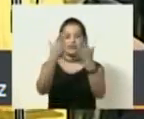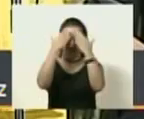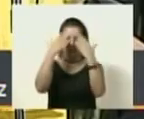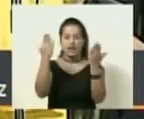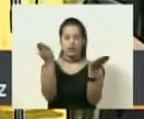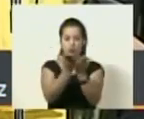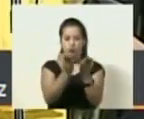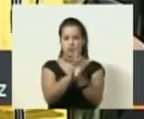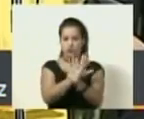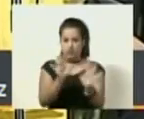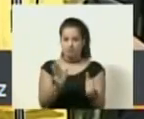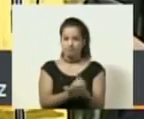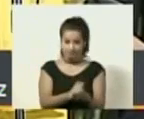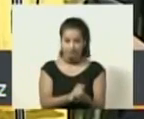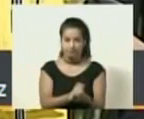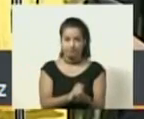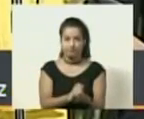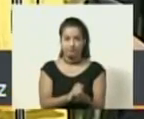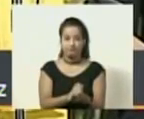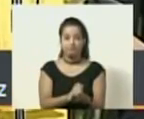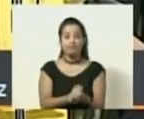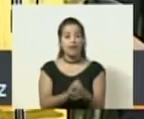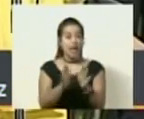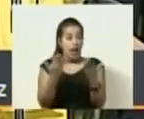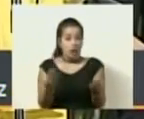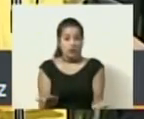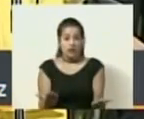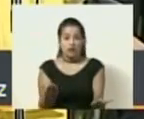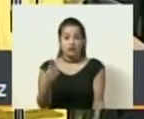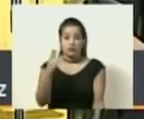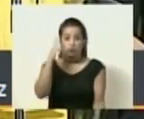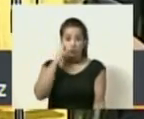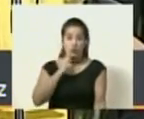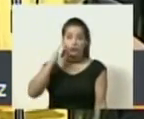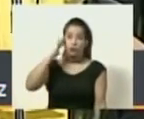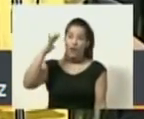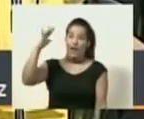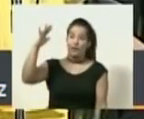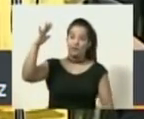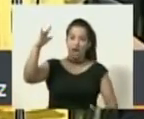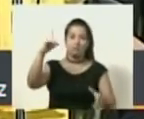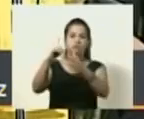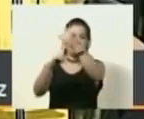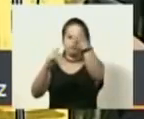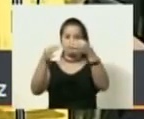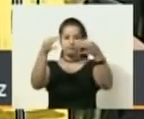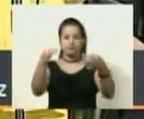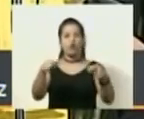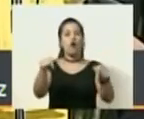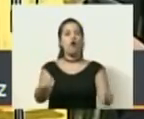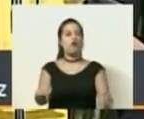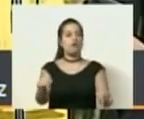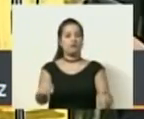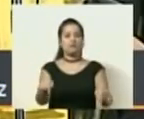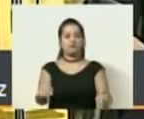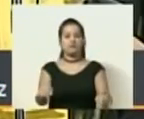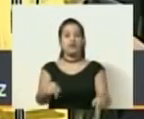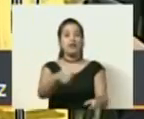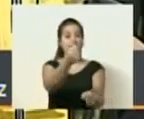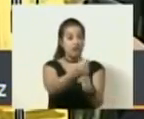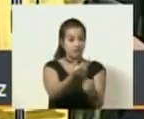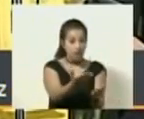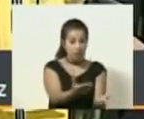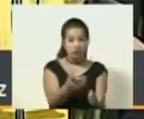estudio. Por fin se está haciendo el sueño de Bolívar, lo estamos haciendo realidad hoy. El trabajo, el